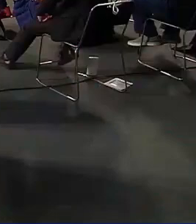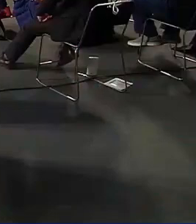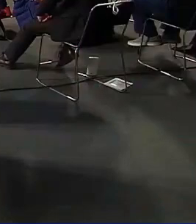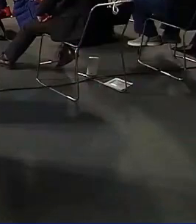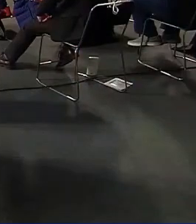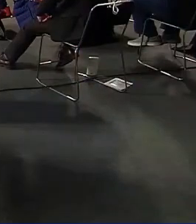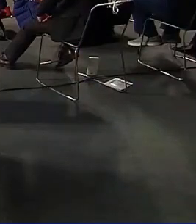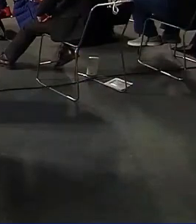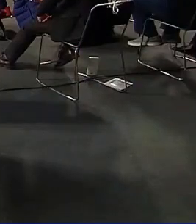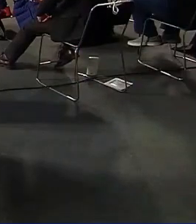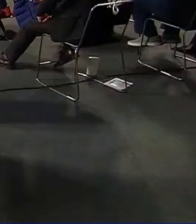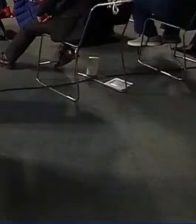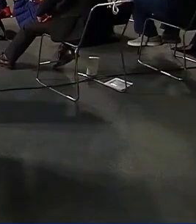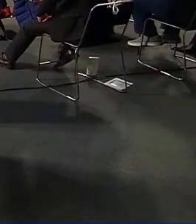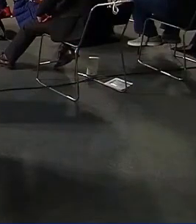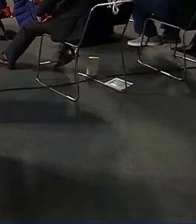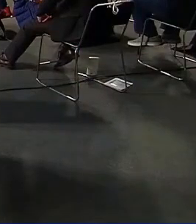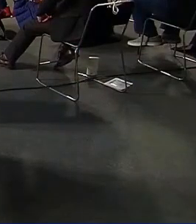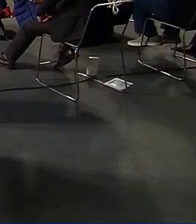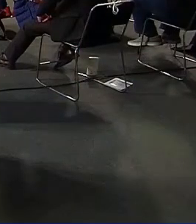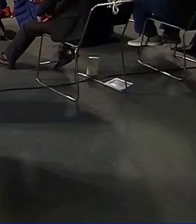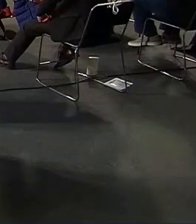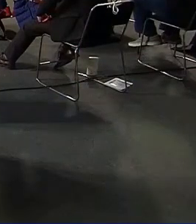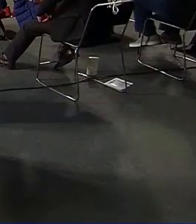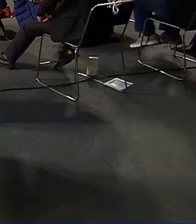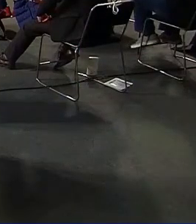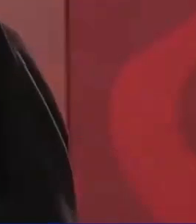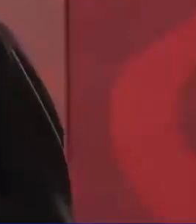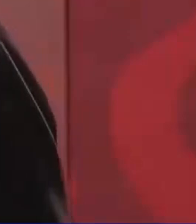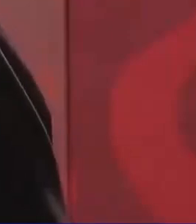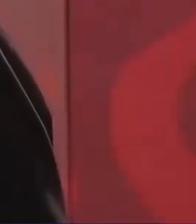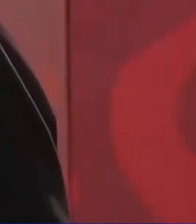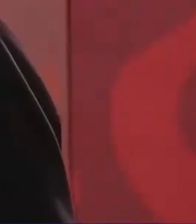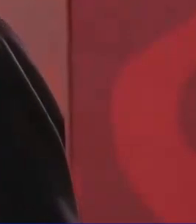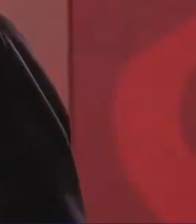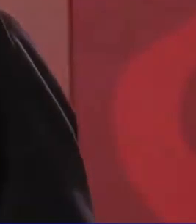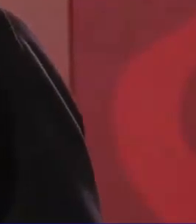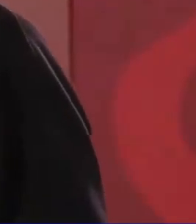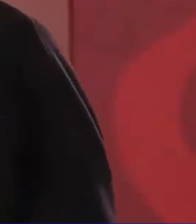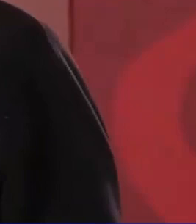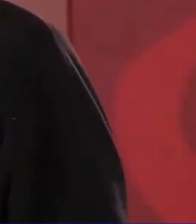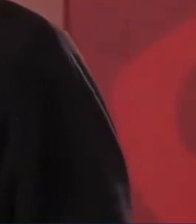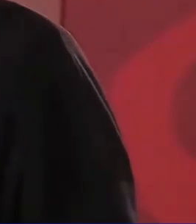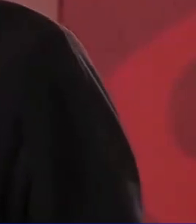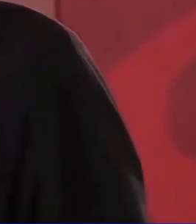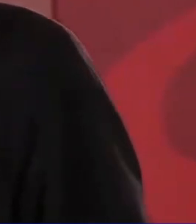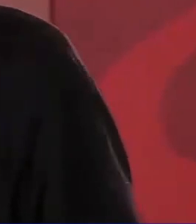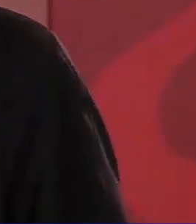Hugo, porque pues él es el que nos ayudó. Imagínense